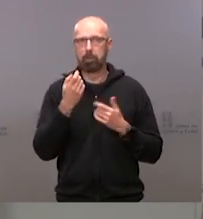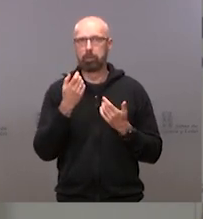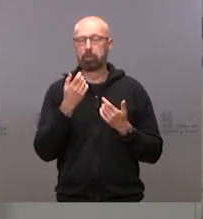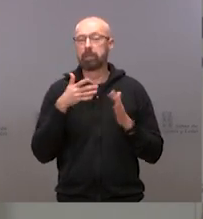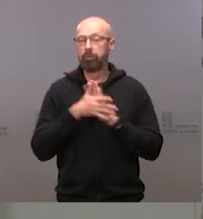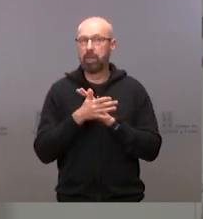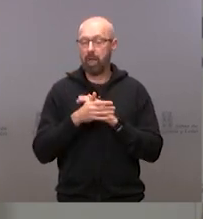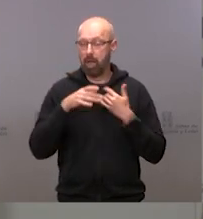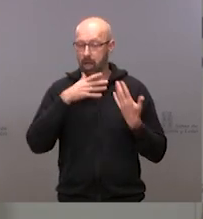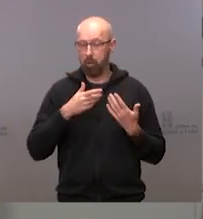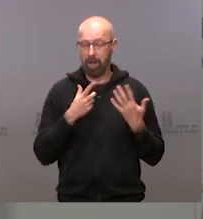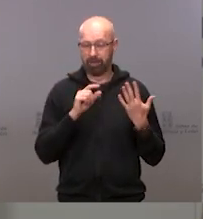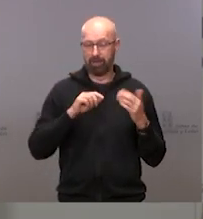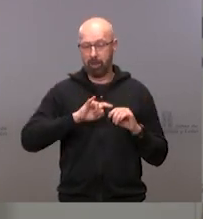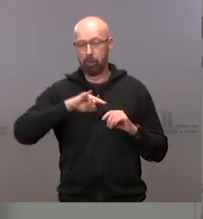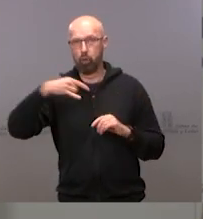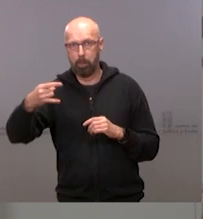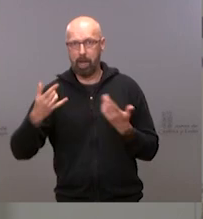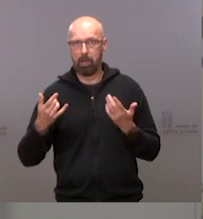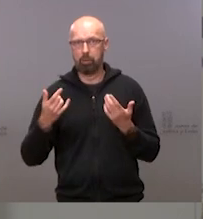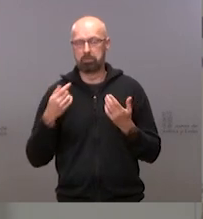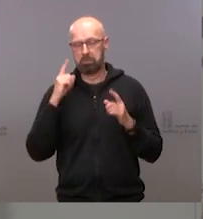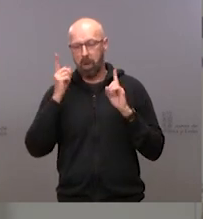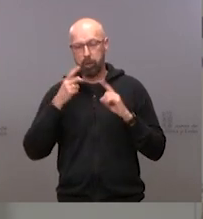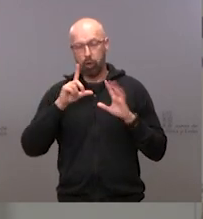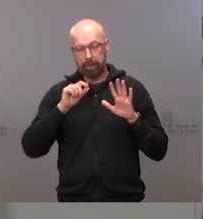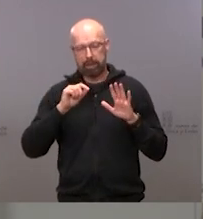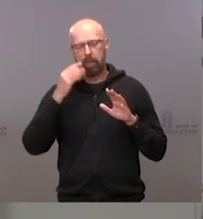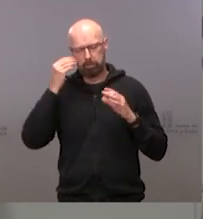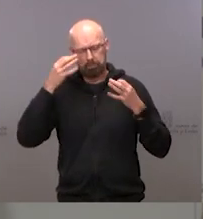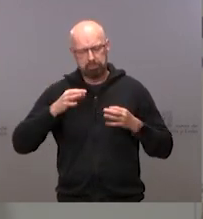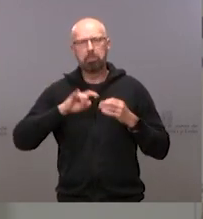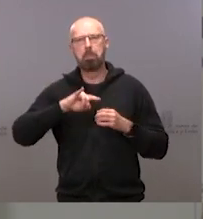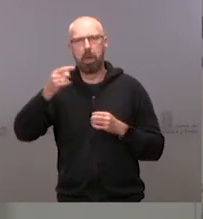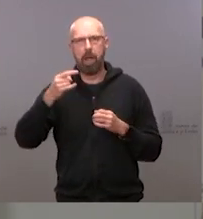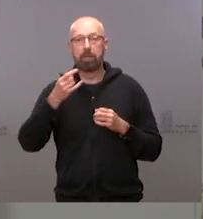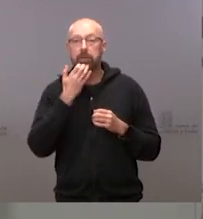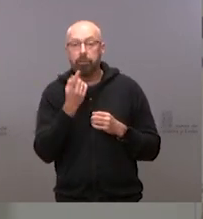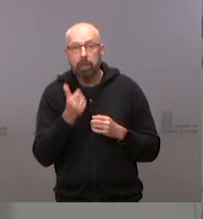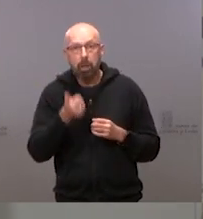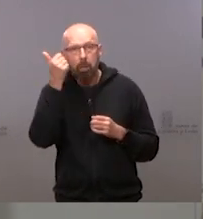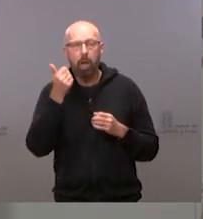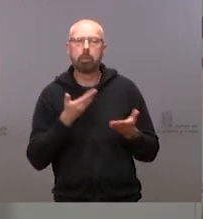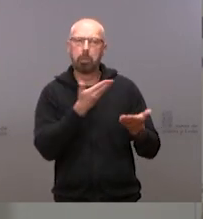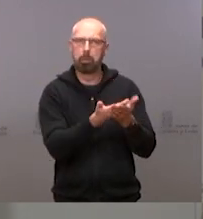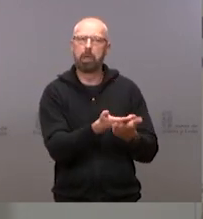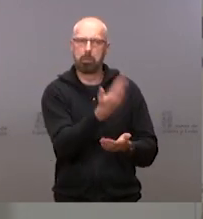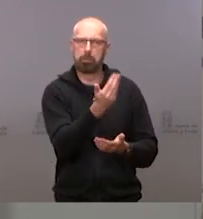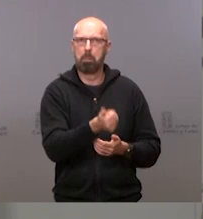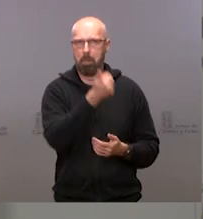a duplicar lo que teníamos previsto hace unos días y si fuera necesario iremos incrementando la